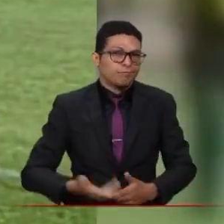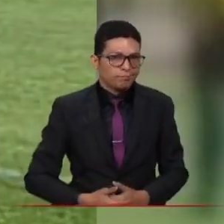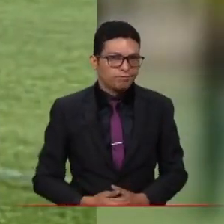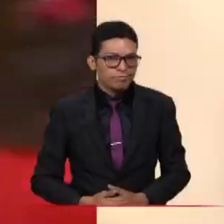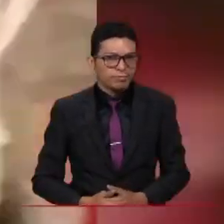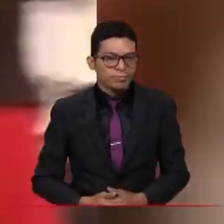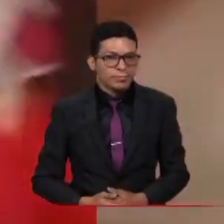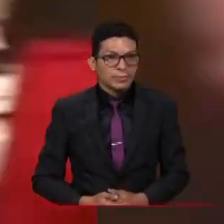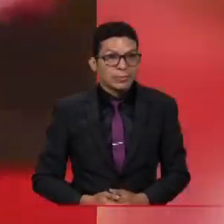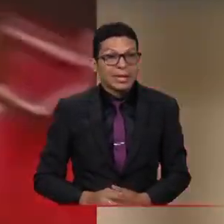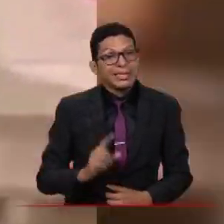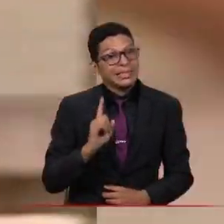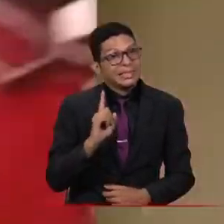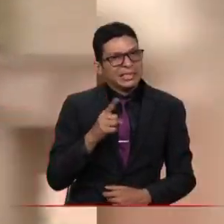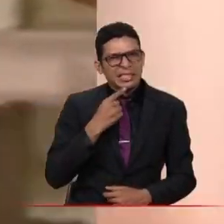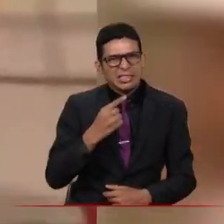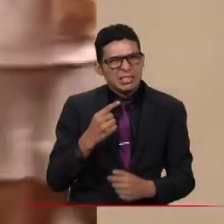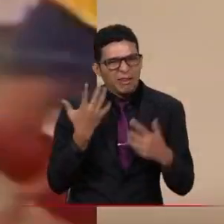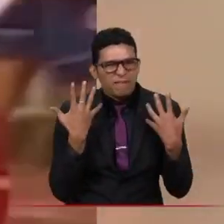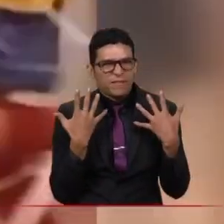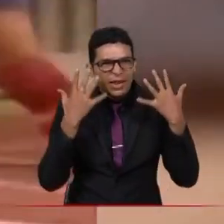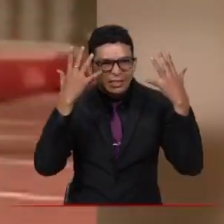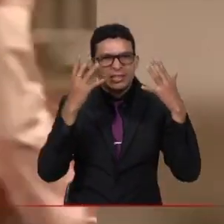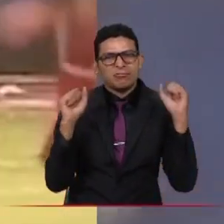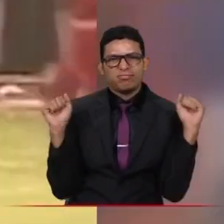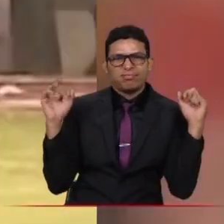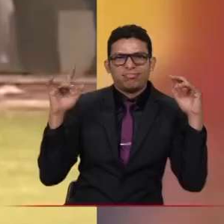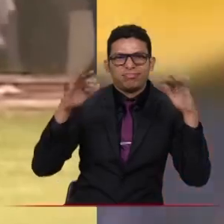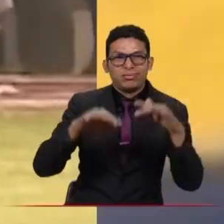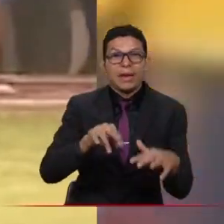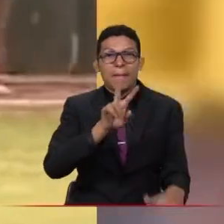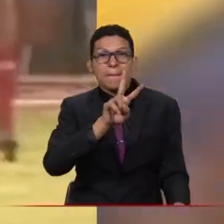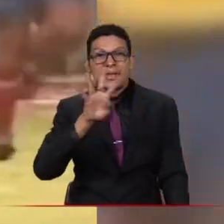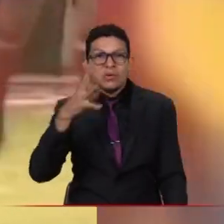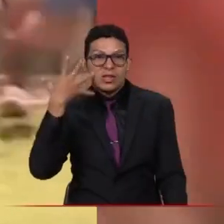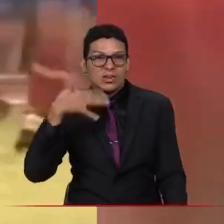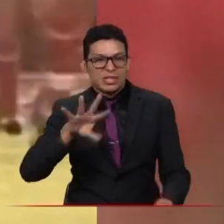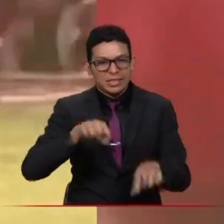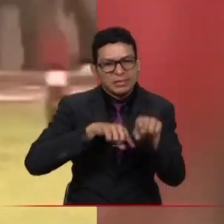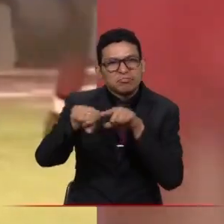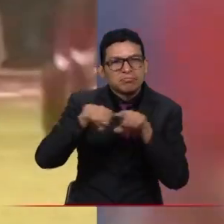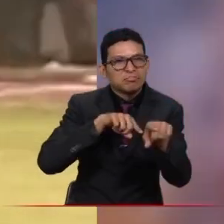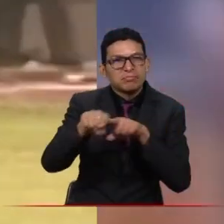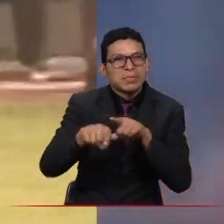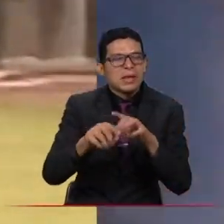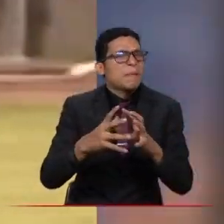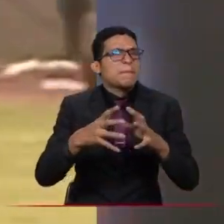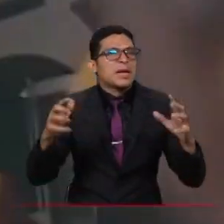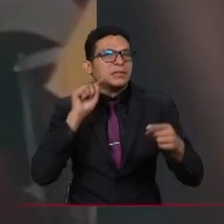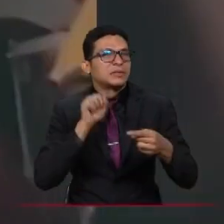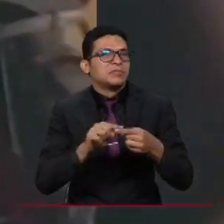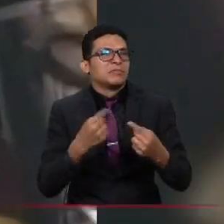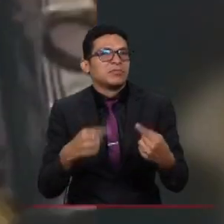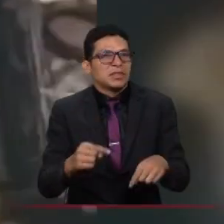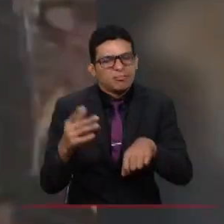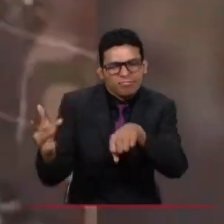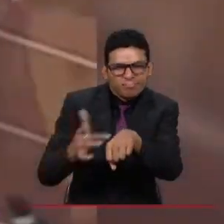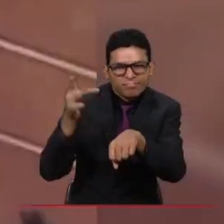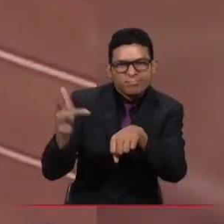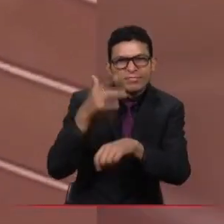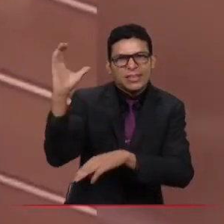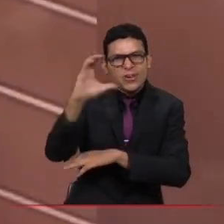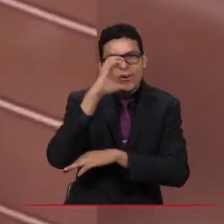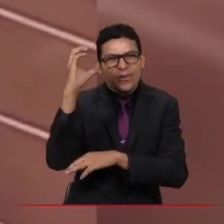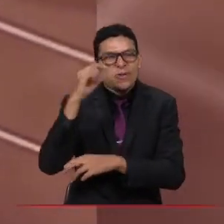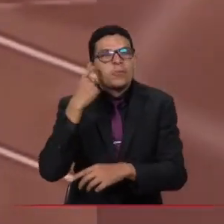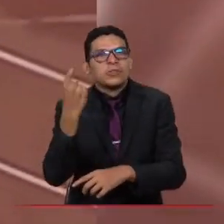Para entonces, nada apagó las fiestas en las tribunas durante los 24 días de competencia, sobre todo con el gran propósito de alentar a la tricolor en búsqueda